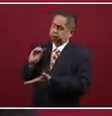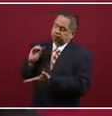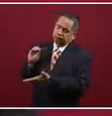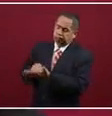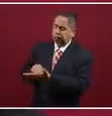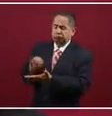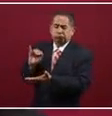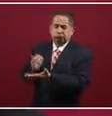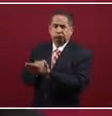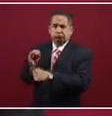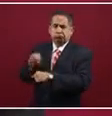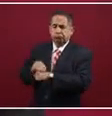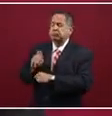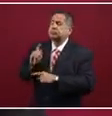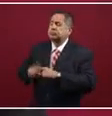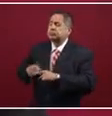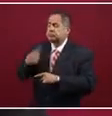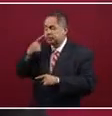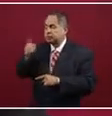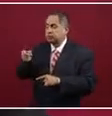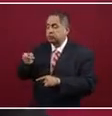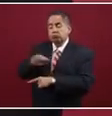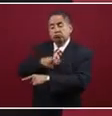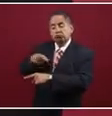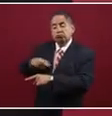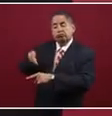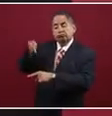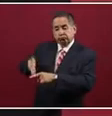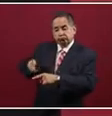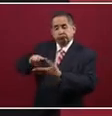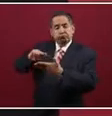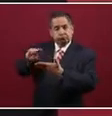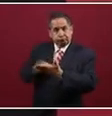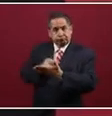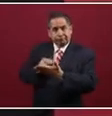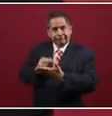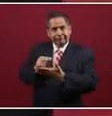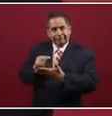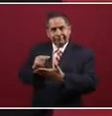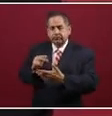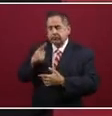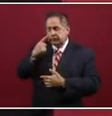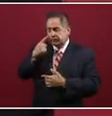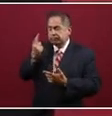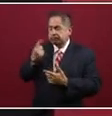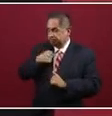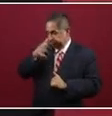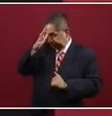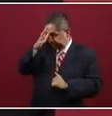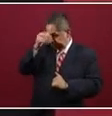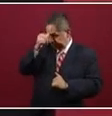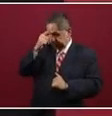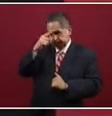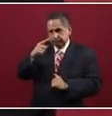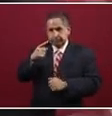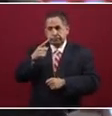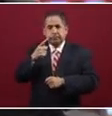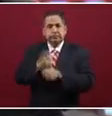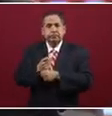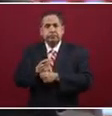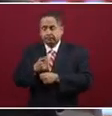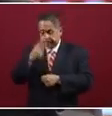tarifas hoy era que México aceptara y firmara el fin de semana un acuerdo para ser el primer país de